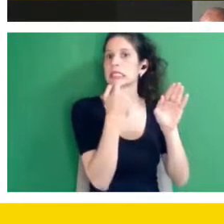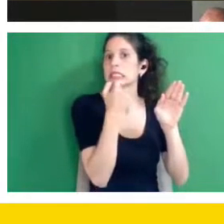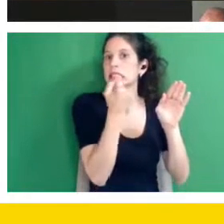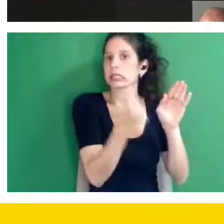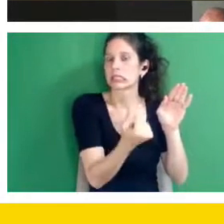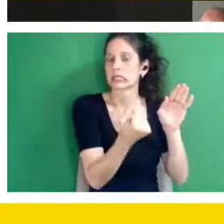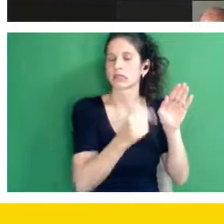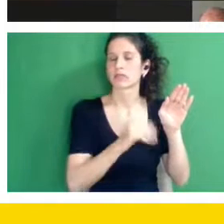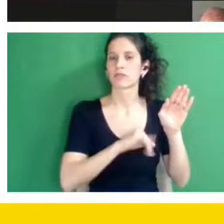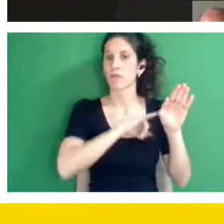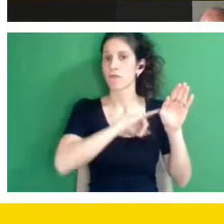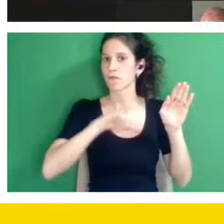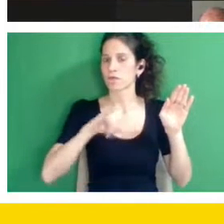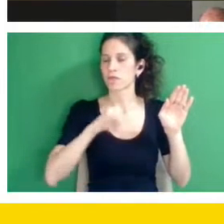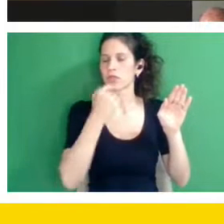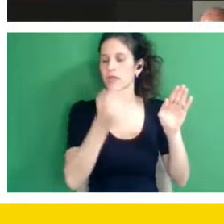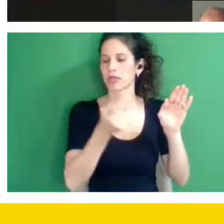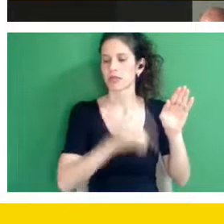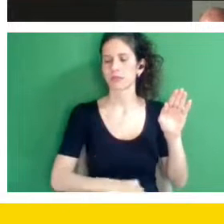con Discapacidad,